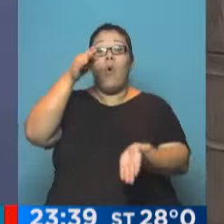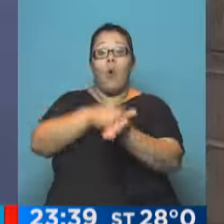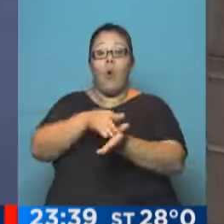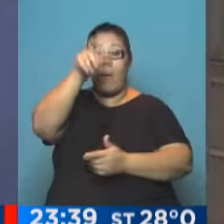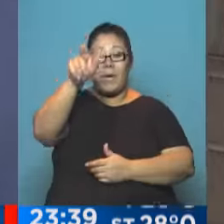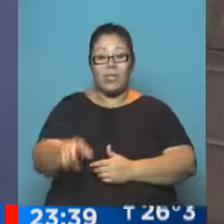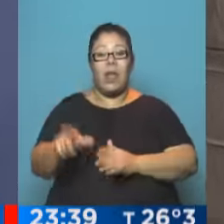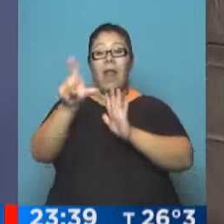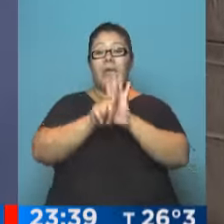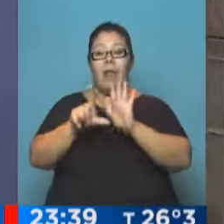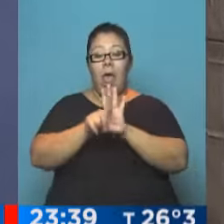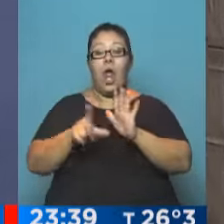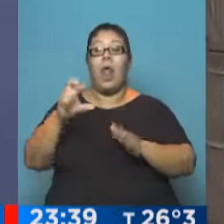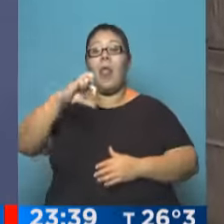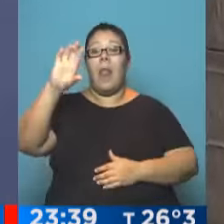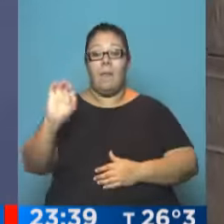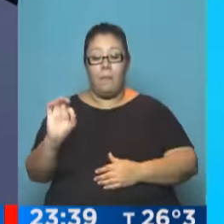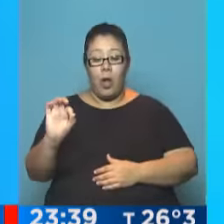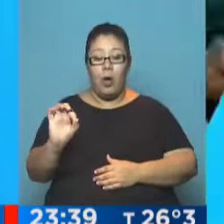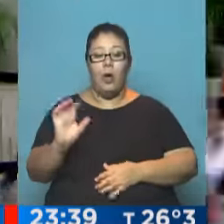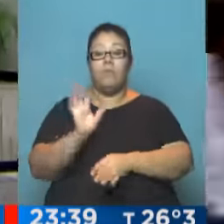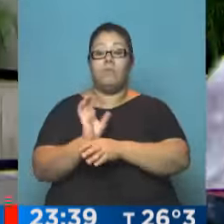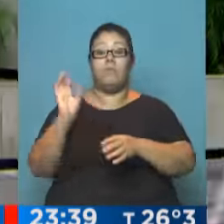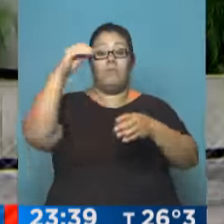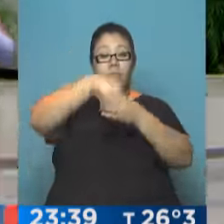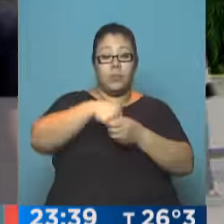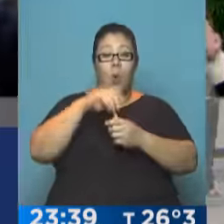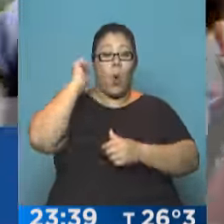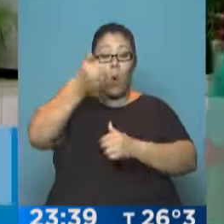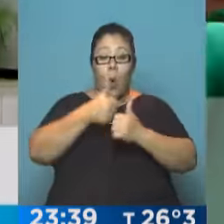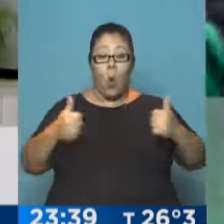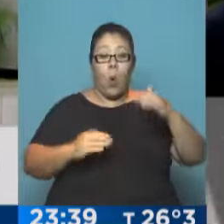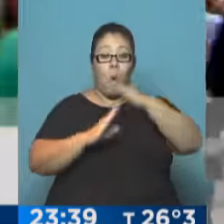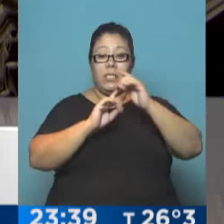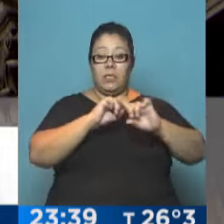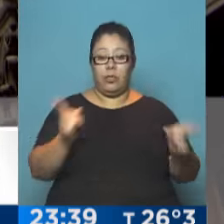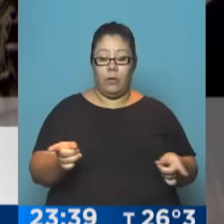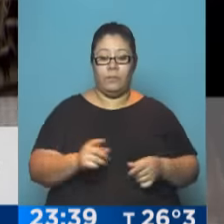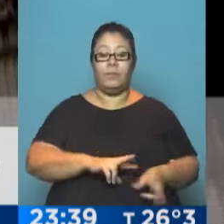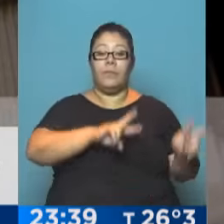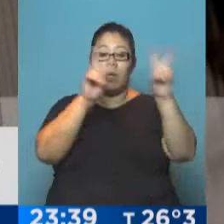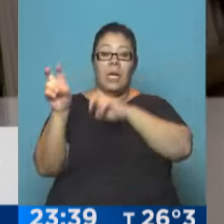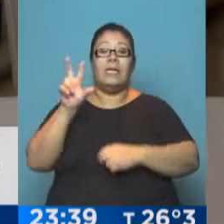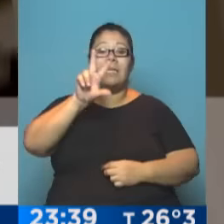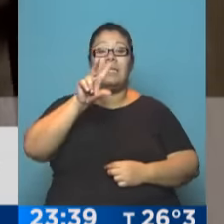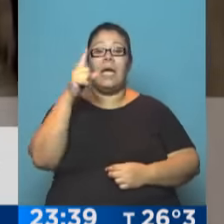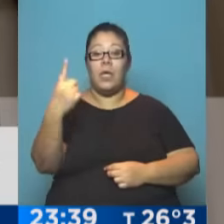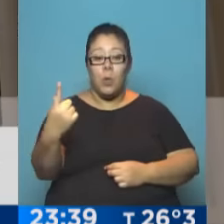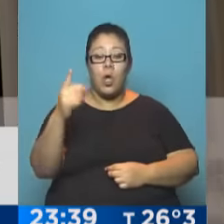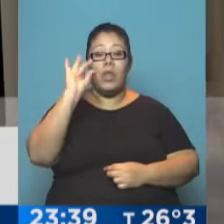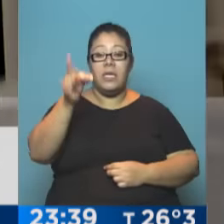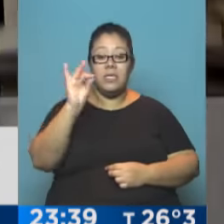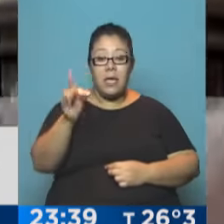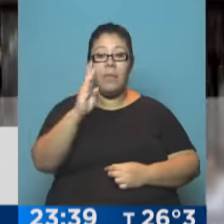como miembro del Consejo de la Magistratura. El 31, bancos con horario reducido. El